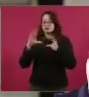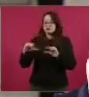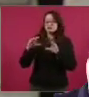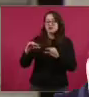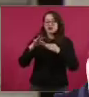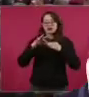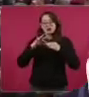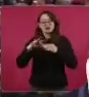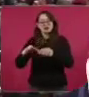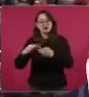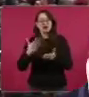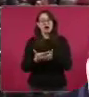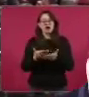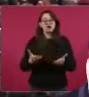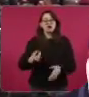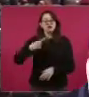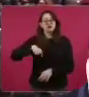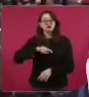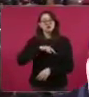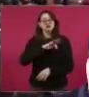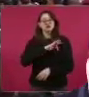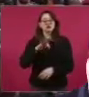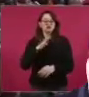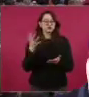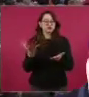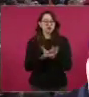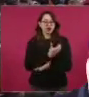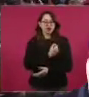nos hace estar en el punto en el que estamos.